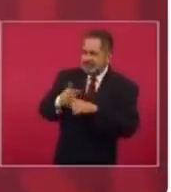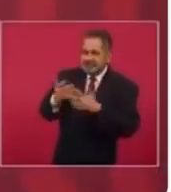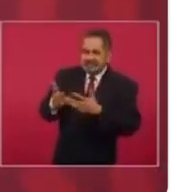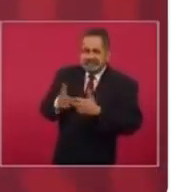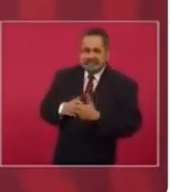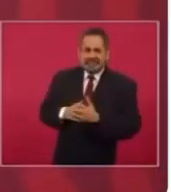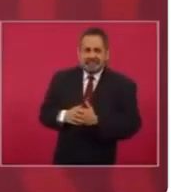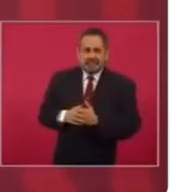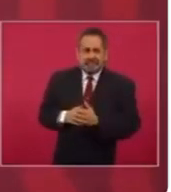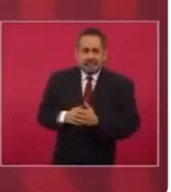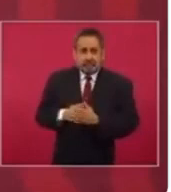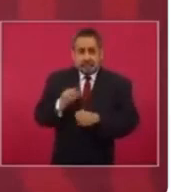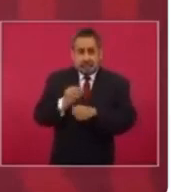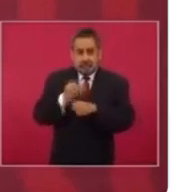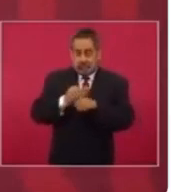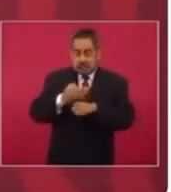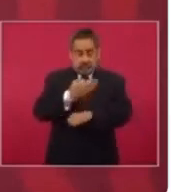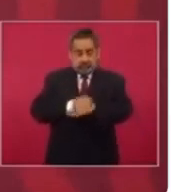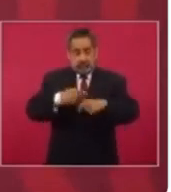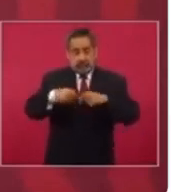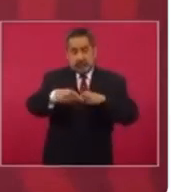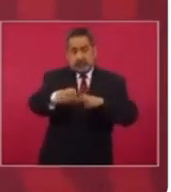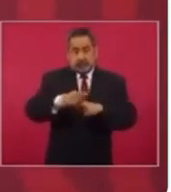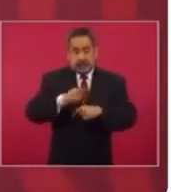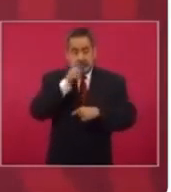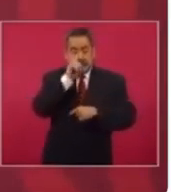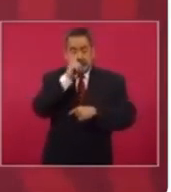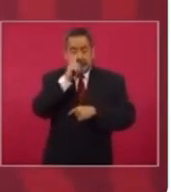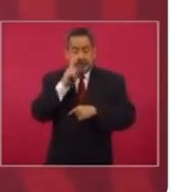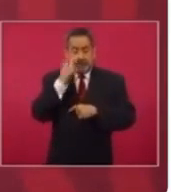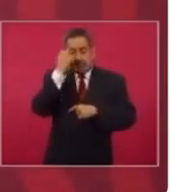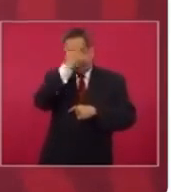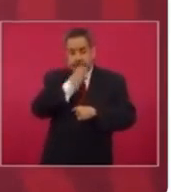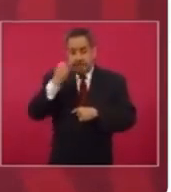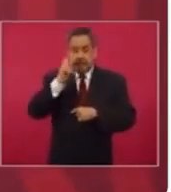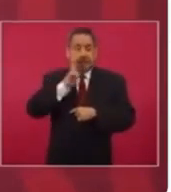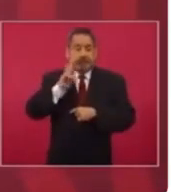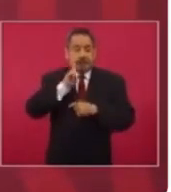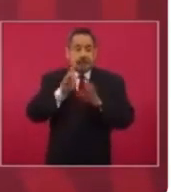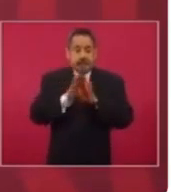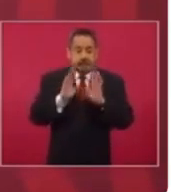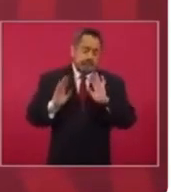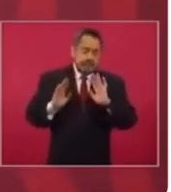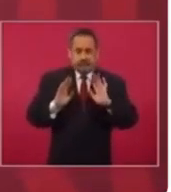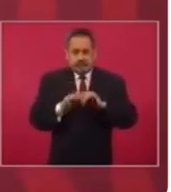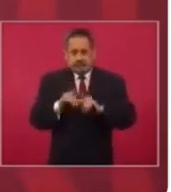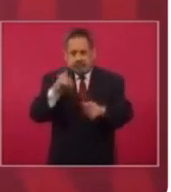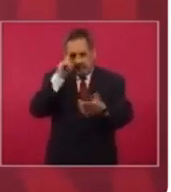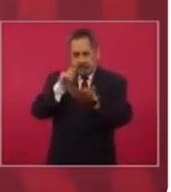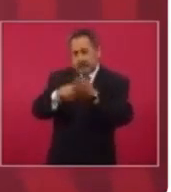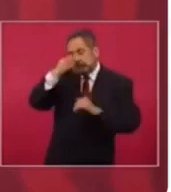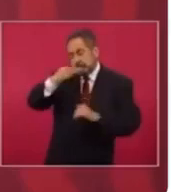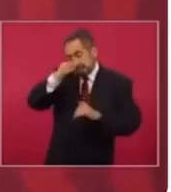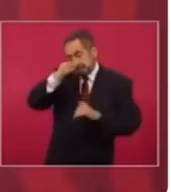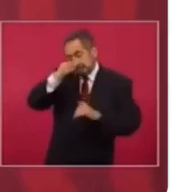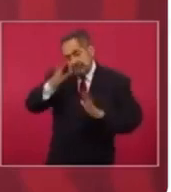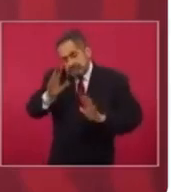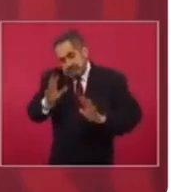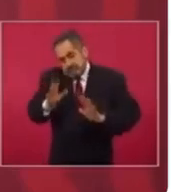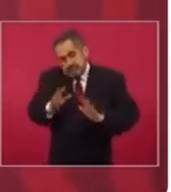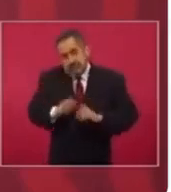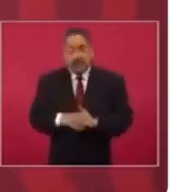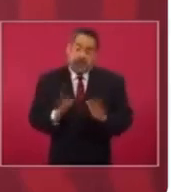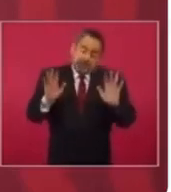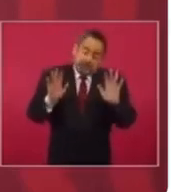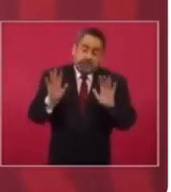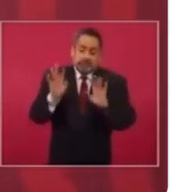síntomas de gripa dijo que era una gripa fue el viernes que dijo que el hombre que no oye que propone con omicron que en todo caso era un kobe chito